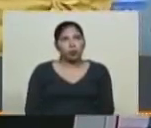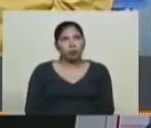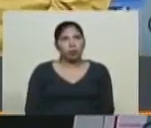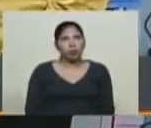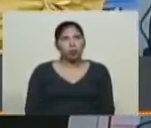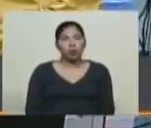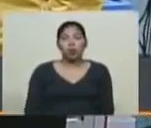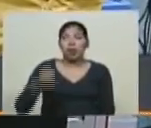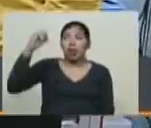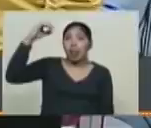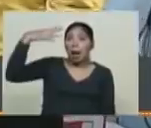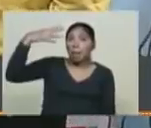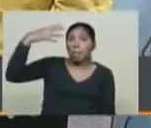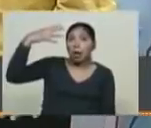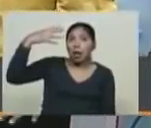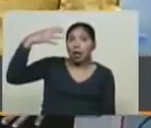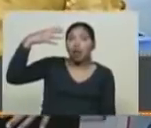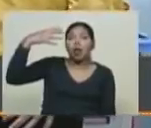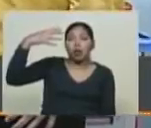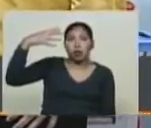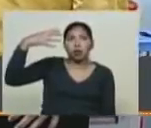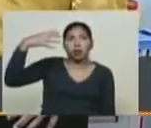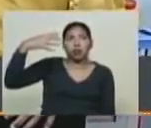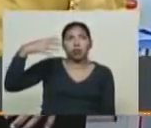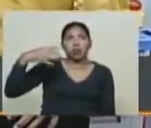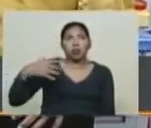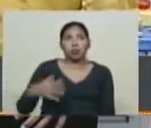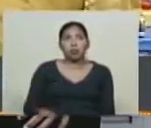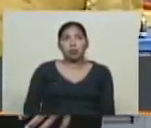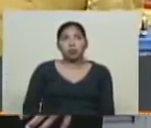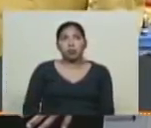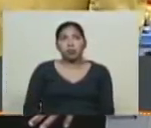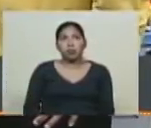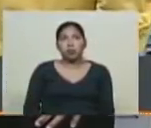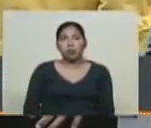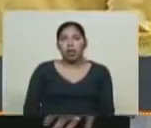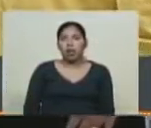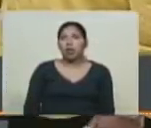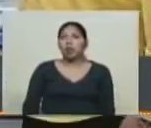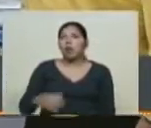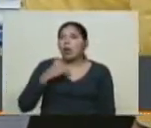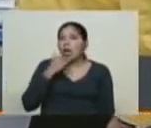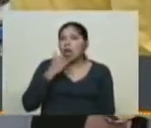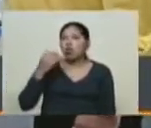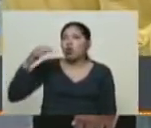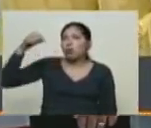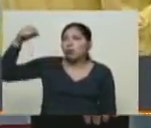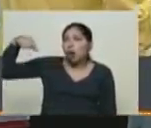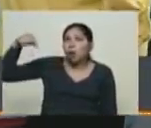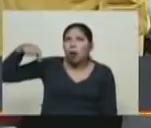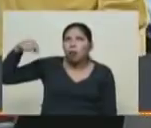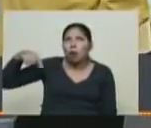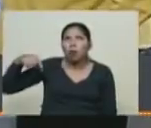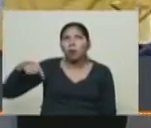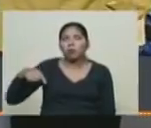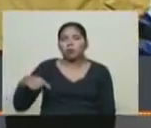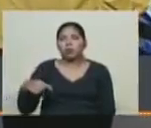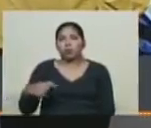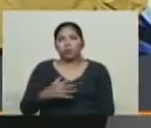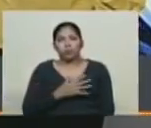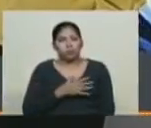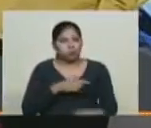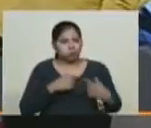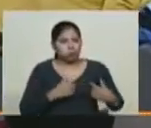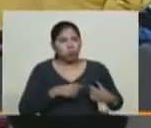la lámpara. Por acá pasamos todos los medicamentos al niño. Es un desfibrilador, es un